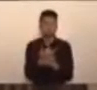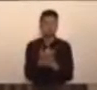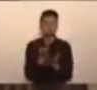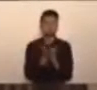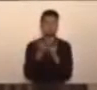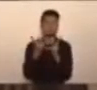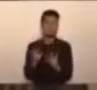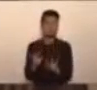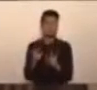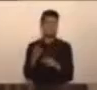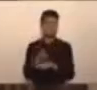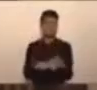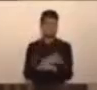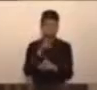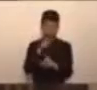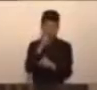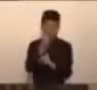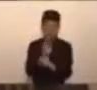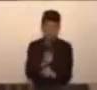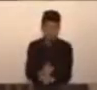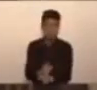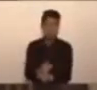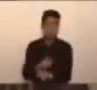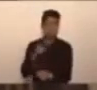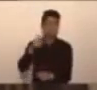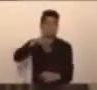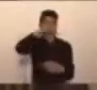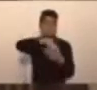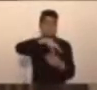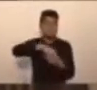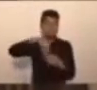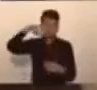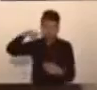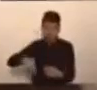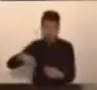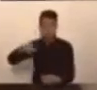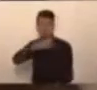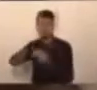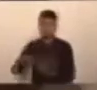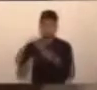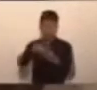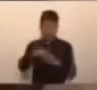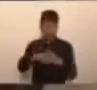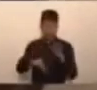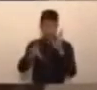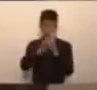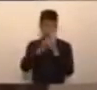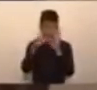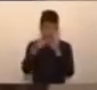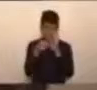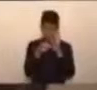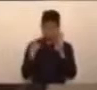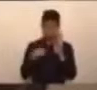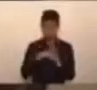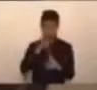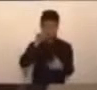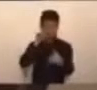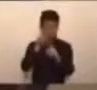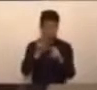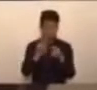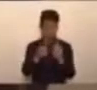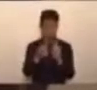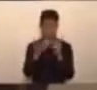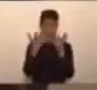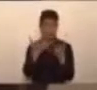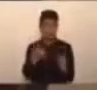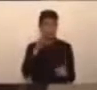los estudiantes que cumplieron con el sagrado deber del voto. Muchas gracias, presidente. Tal de la ley que nosotros buscamos